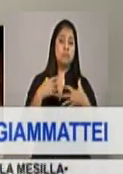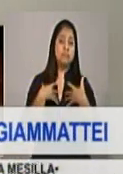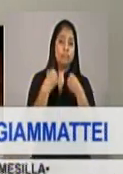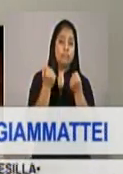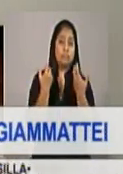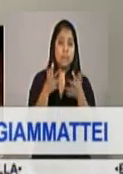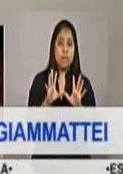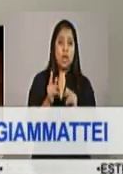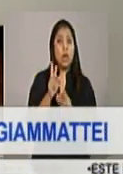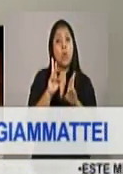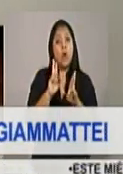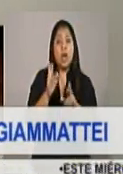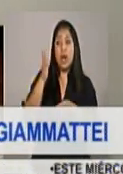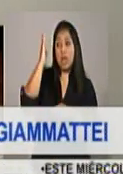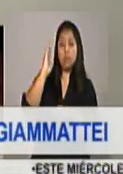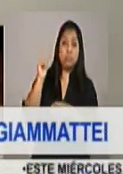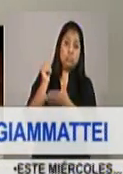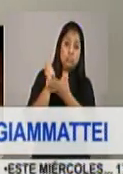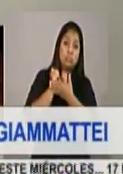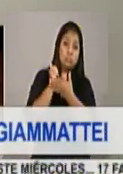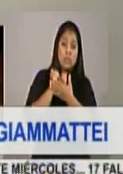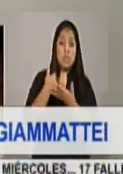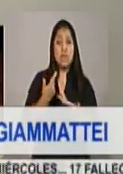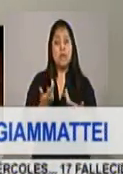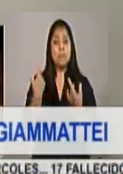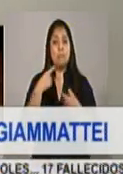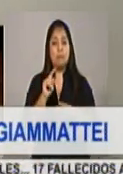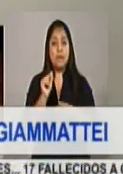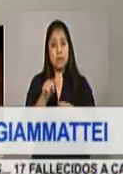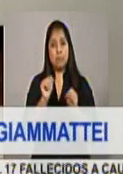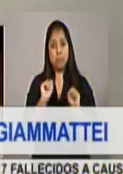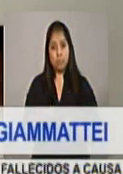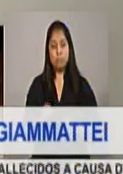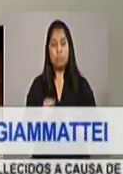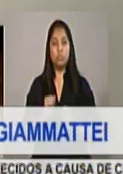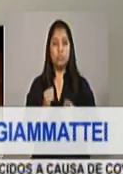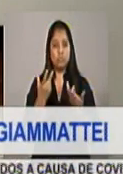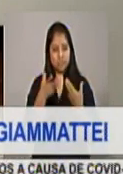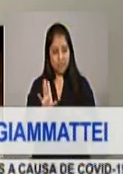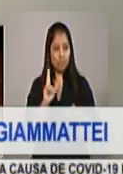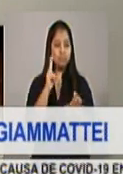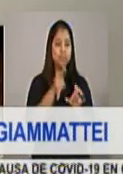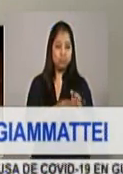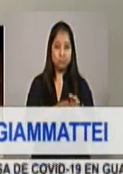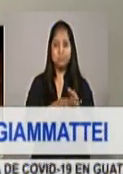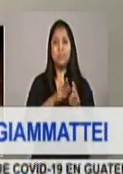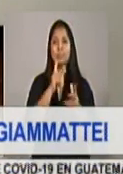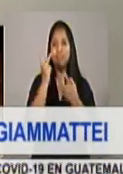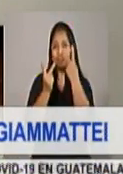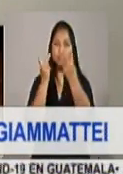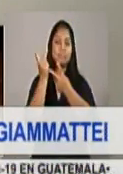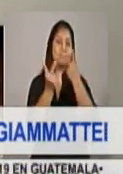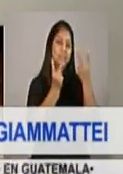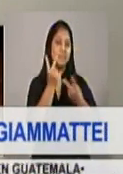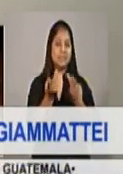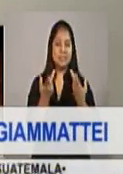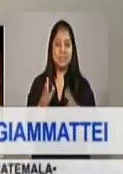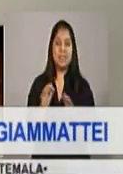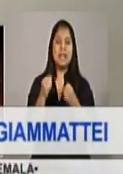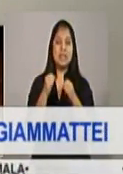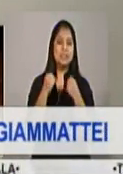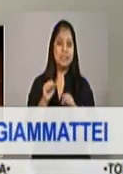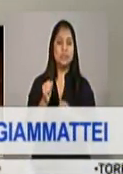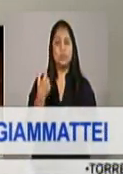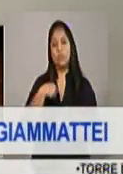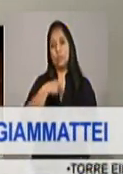si Dios lo permite y no hay complicaciones, para que podamos estar de vuelta en el ruedo, haciendo lo que tenemos que